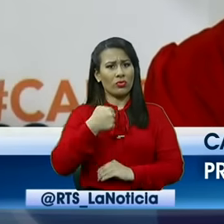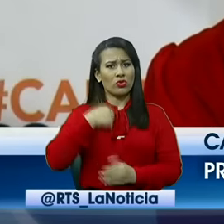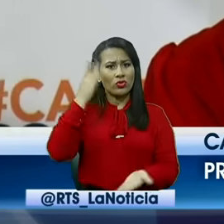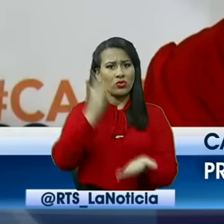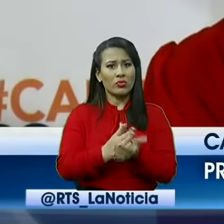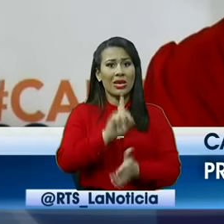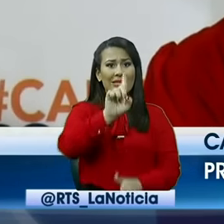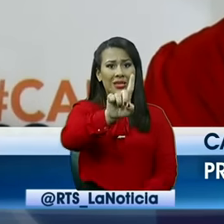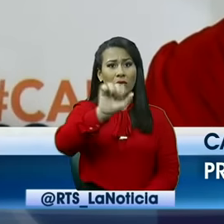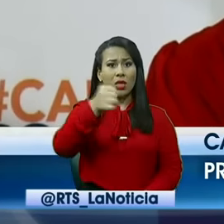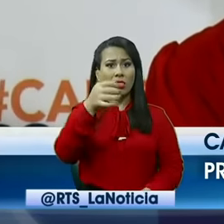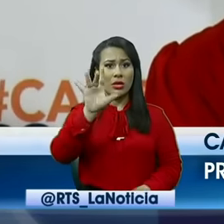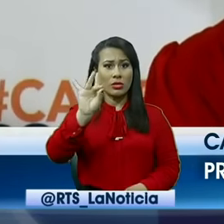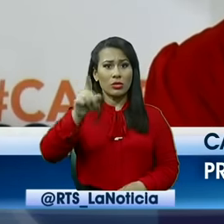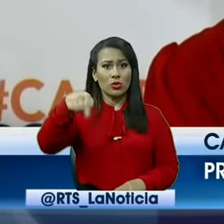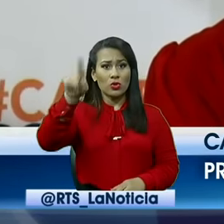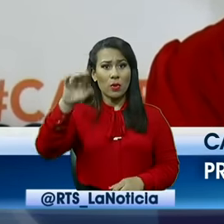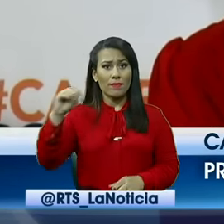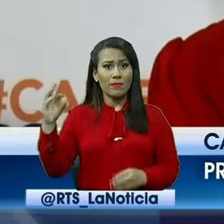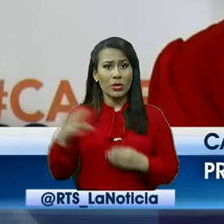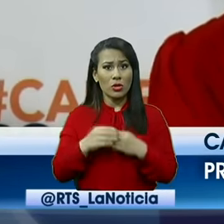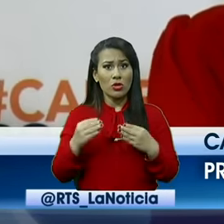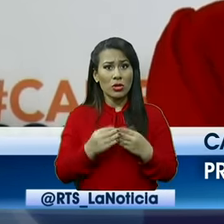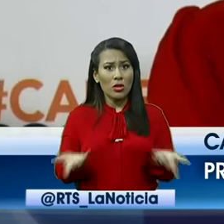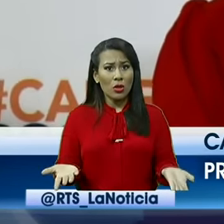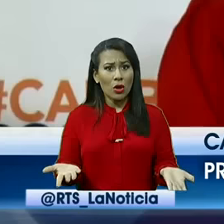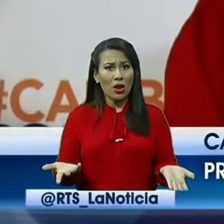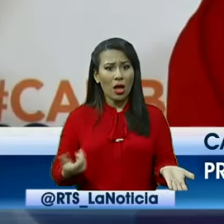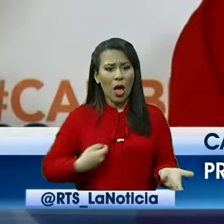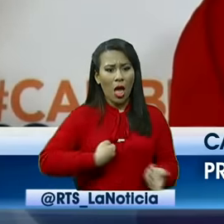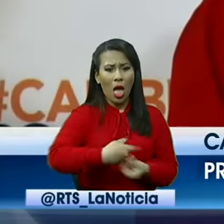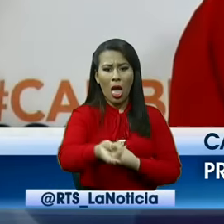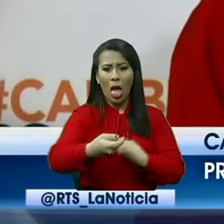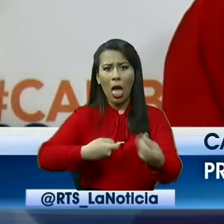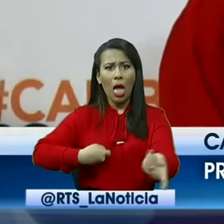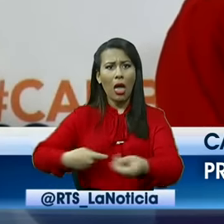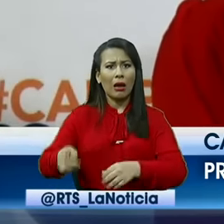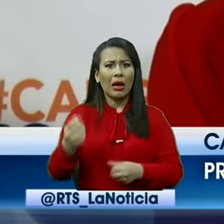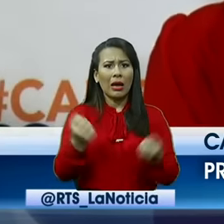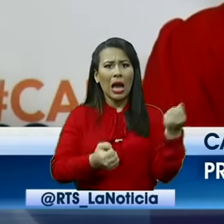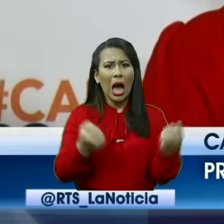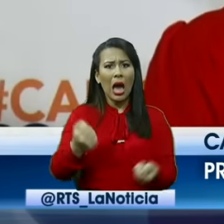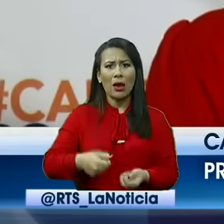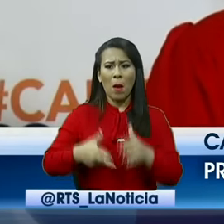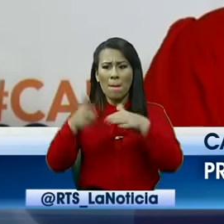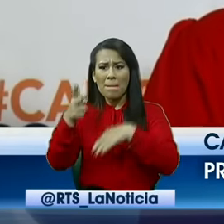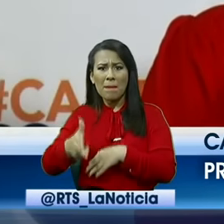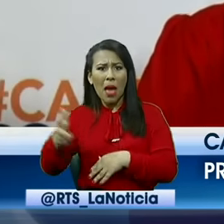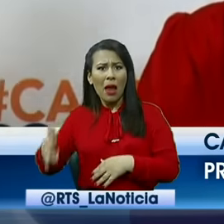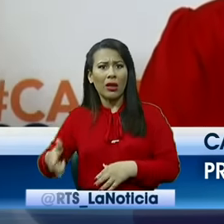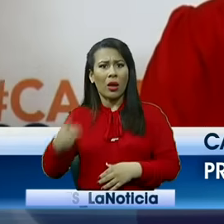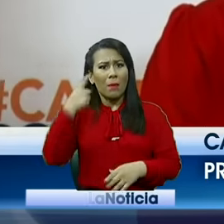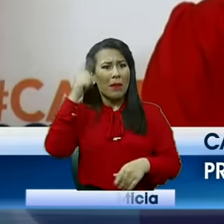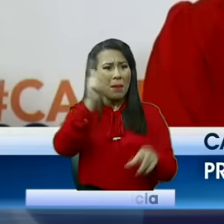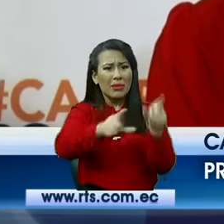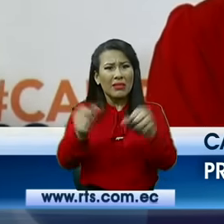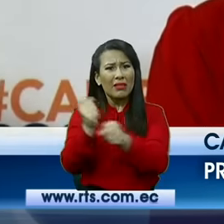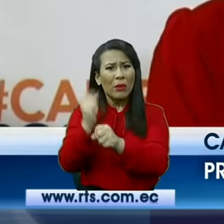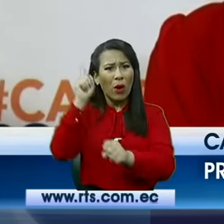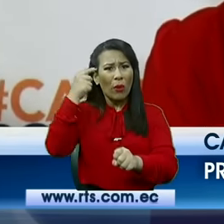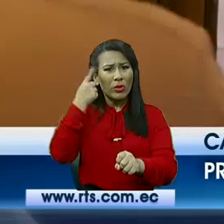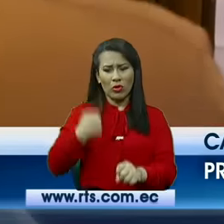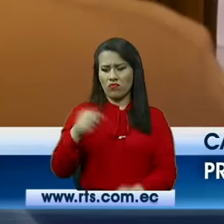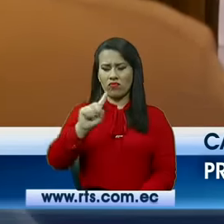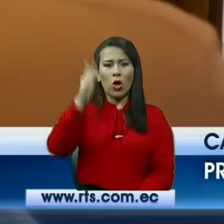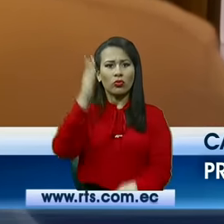dólares se gastan solamente en alquileres edificios locales parqueaderos también